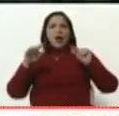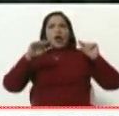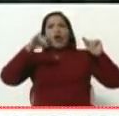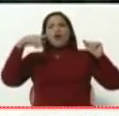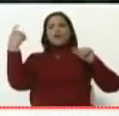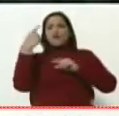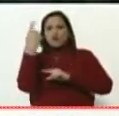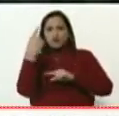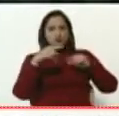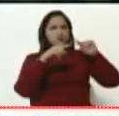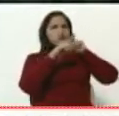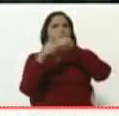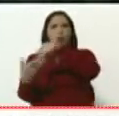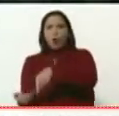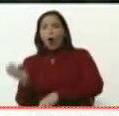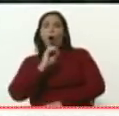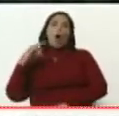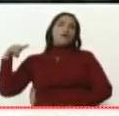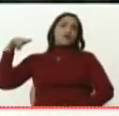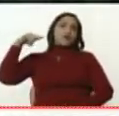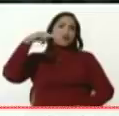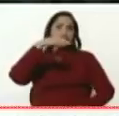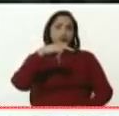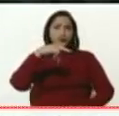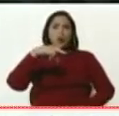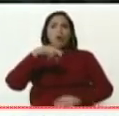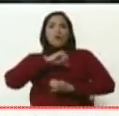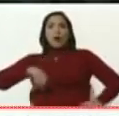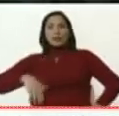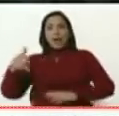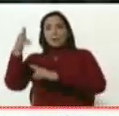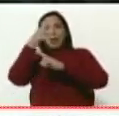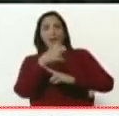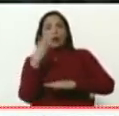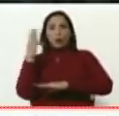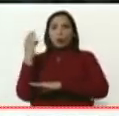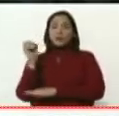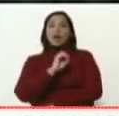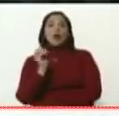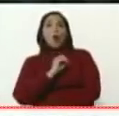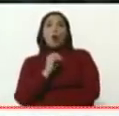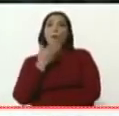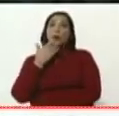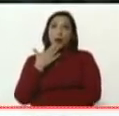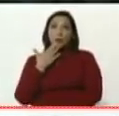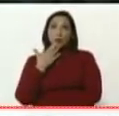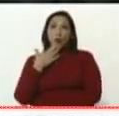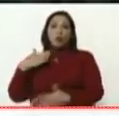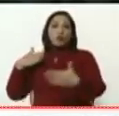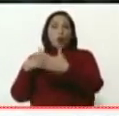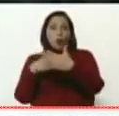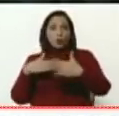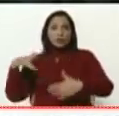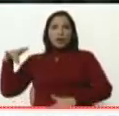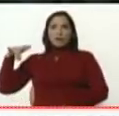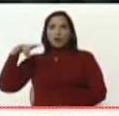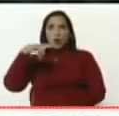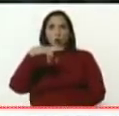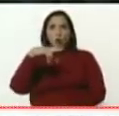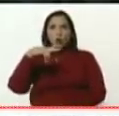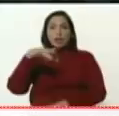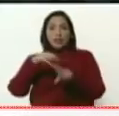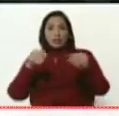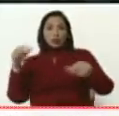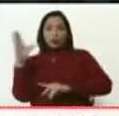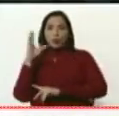avión militar de la Fuerza Armada colombiana, o incluso actuar en contra de un avión civil en territorio colombiano, para